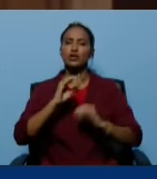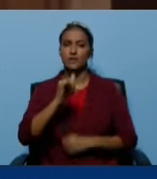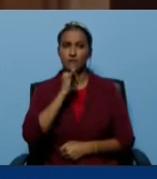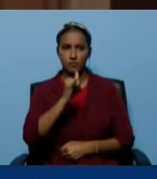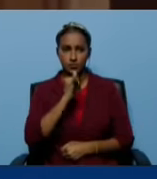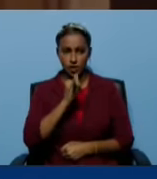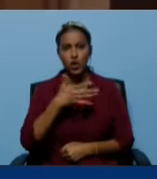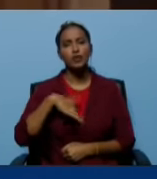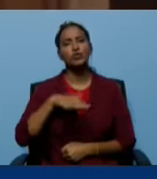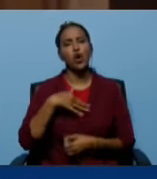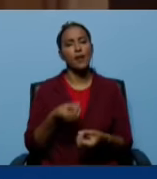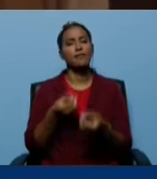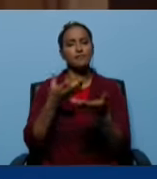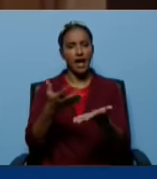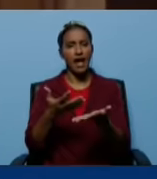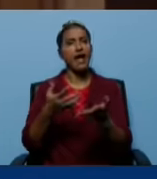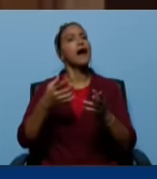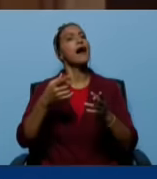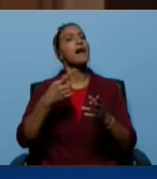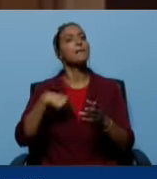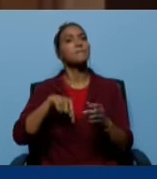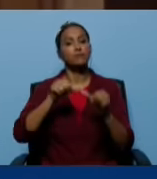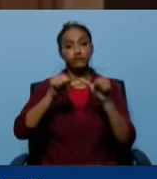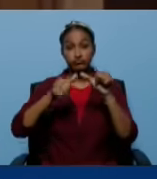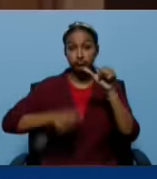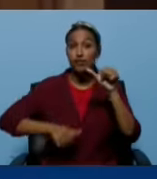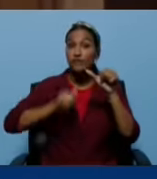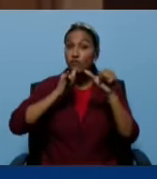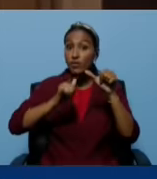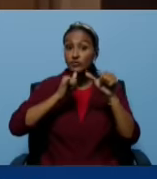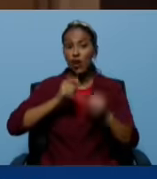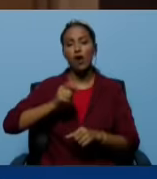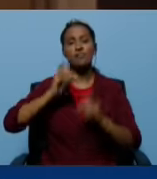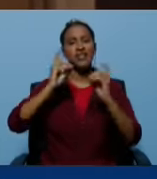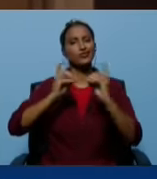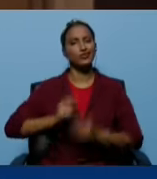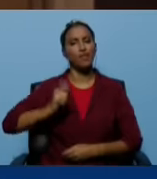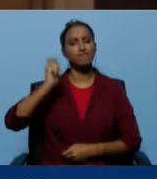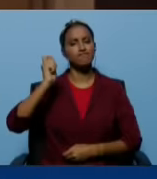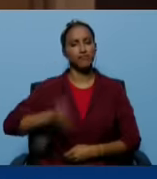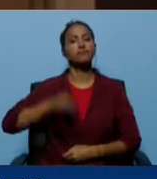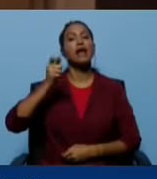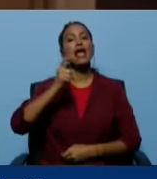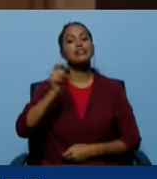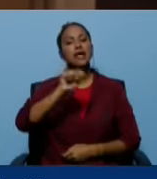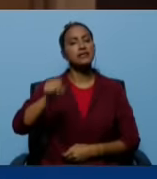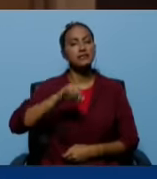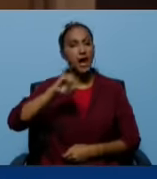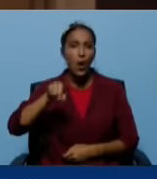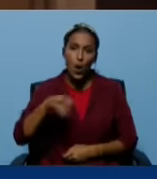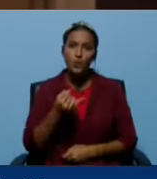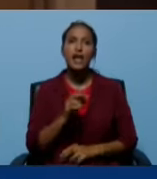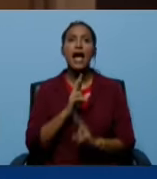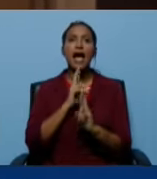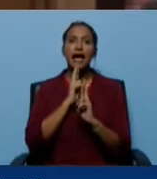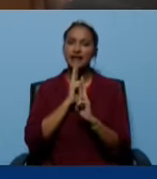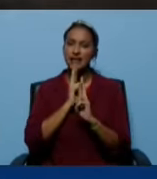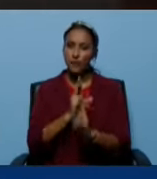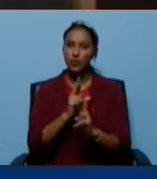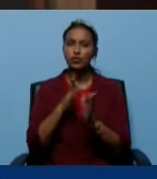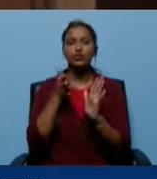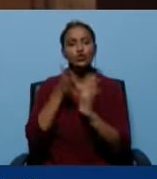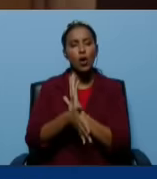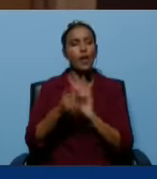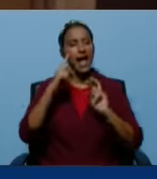esta cobertura de este veredicto final que ha emitido el día de hoy la Sala Electoral del Tribunal Supremo de Justicia en respuesta a lo que ha sido el